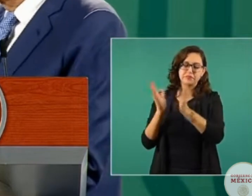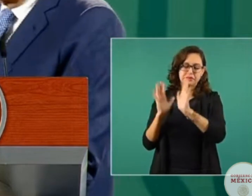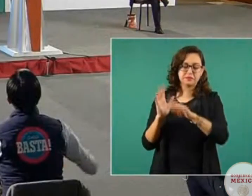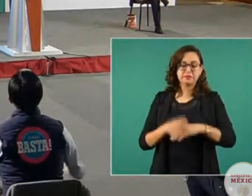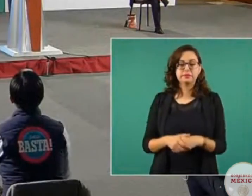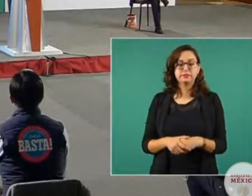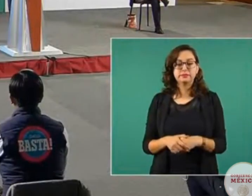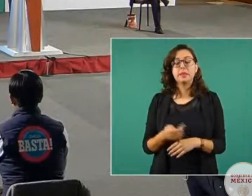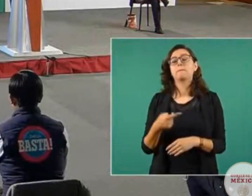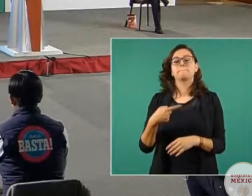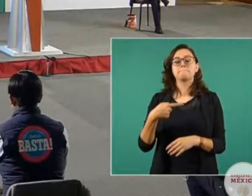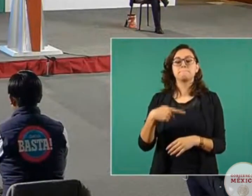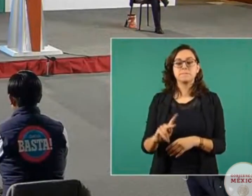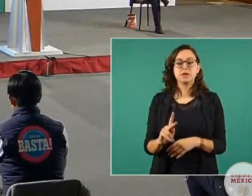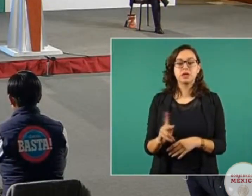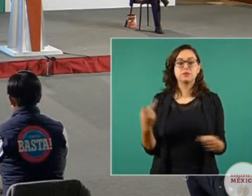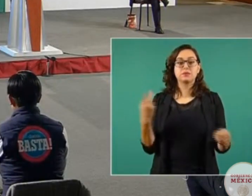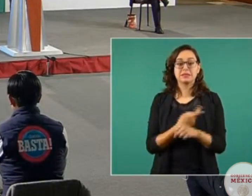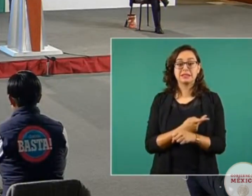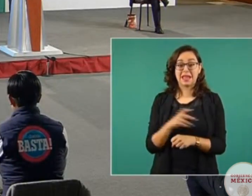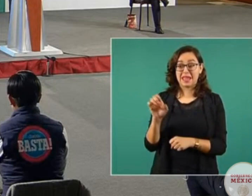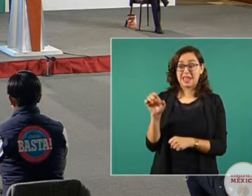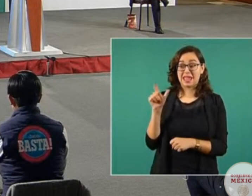Pero se peleó